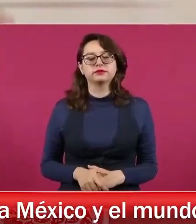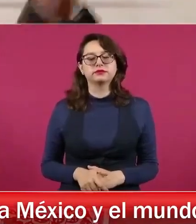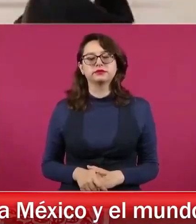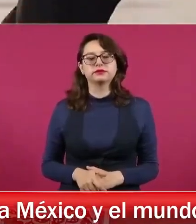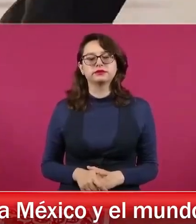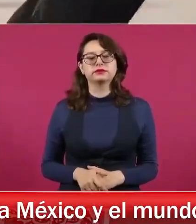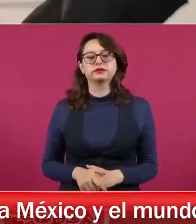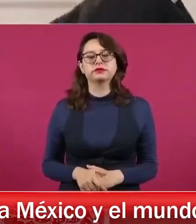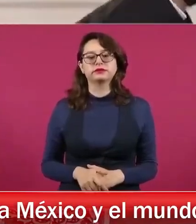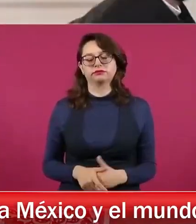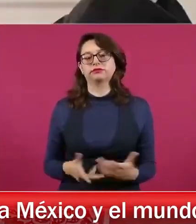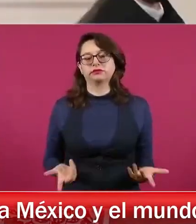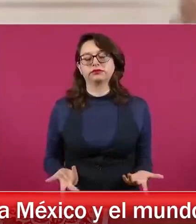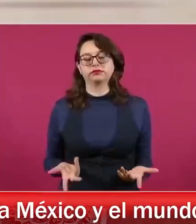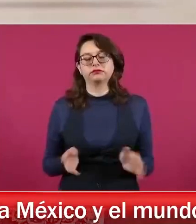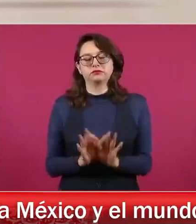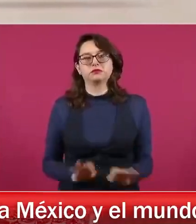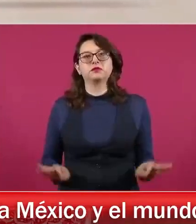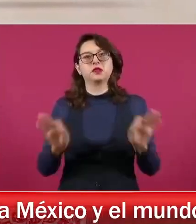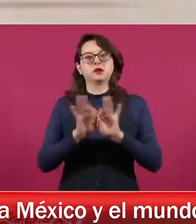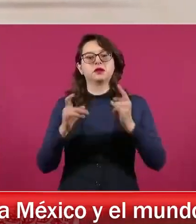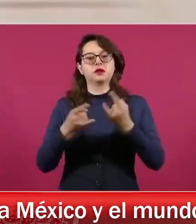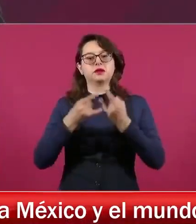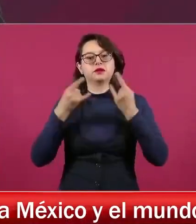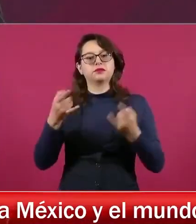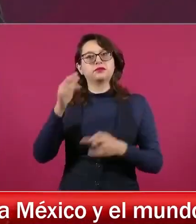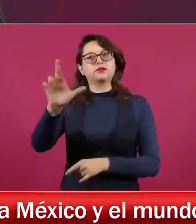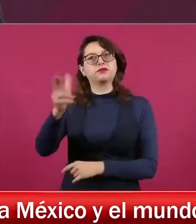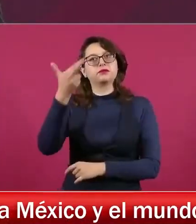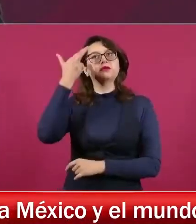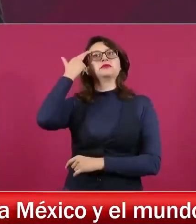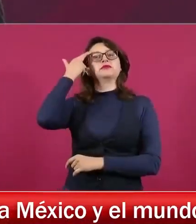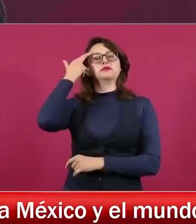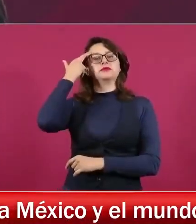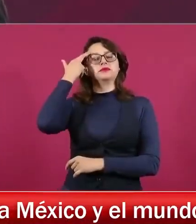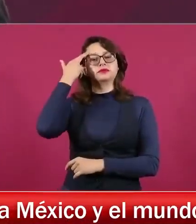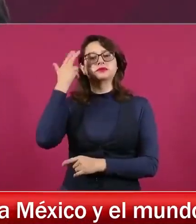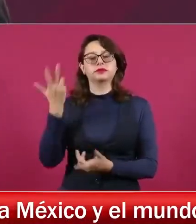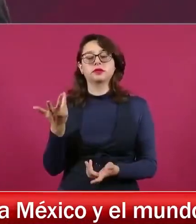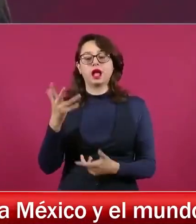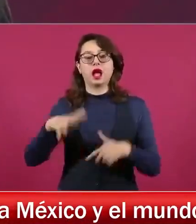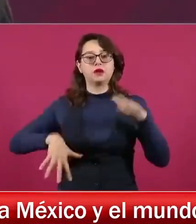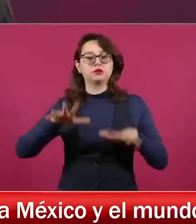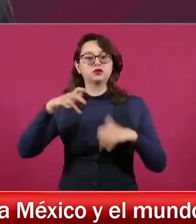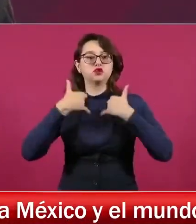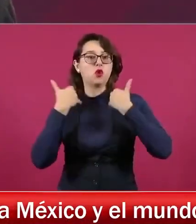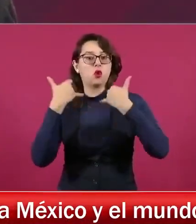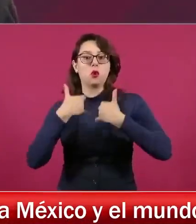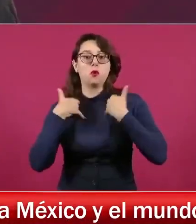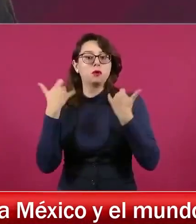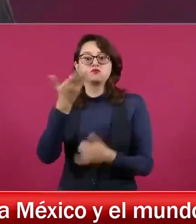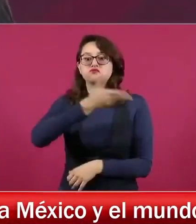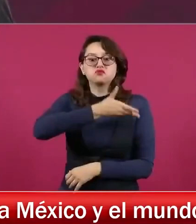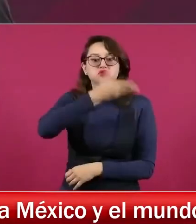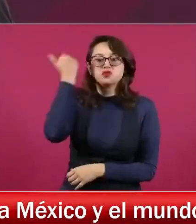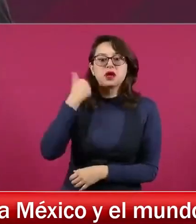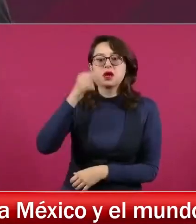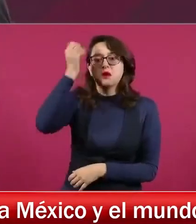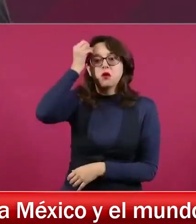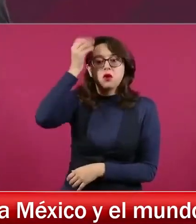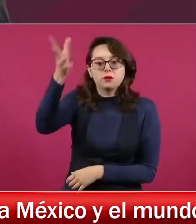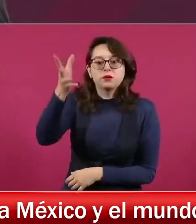por eso es bueno no recordarlo sobre todo por los jóvenes porque eso ya